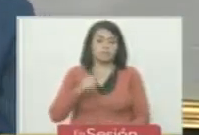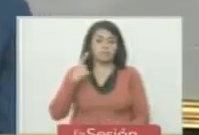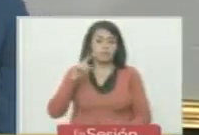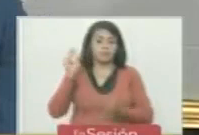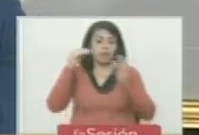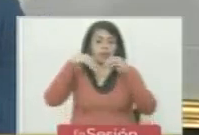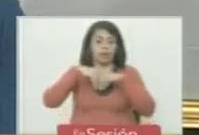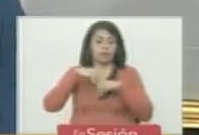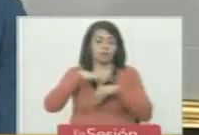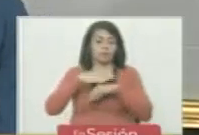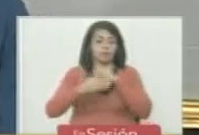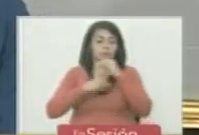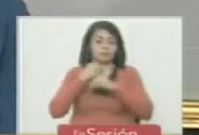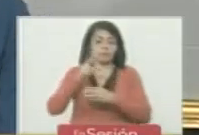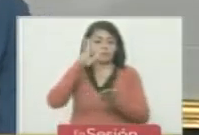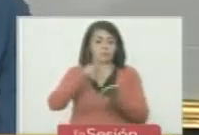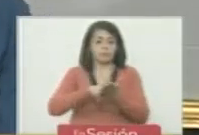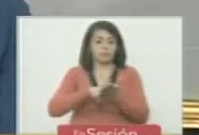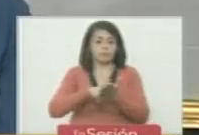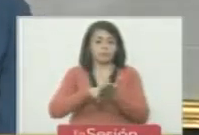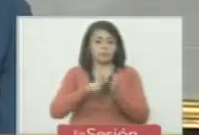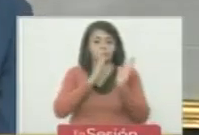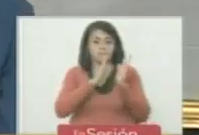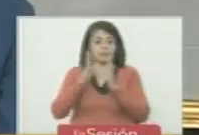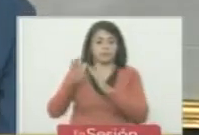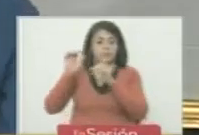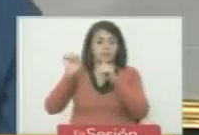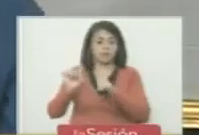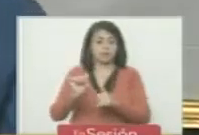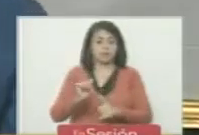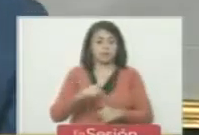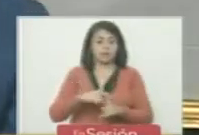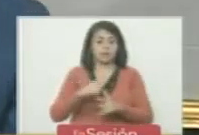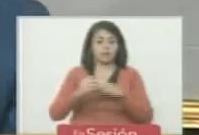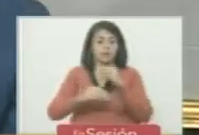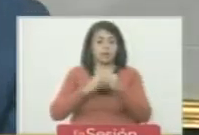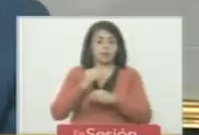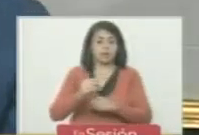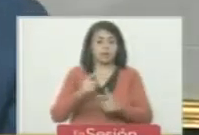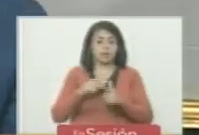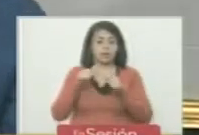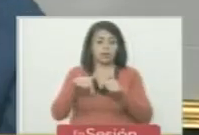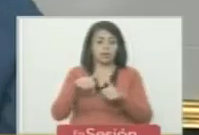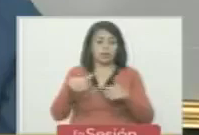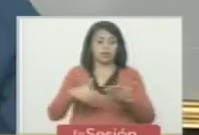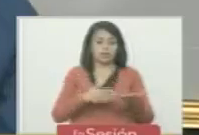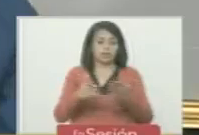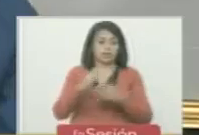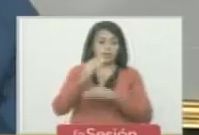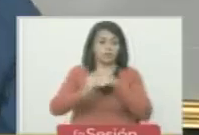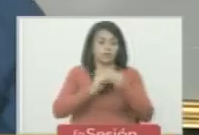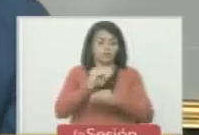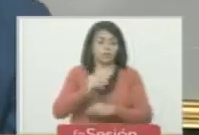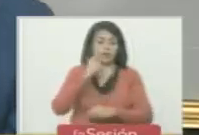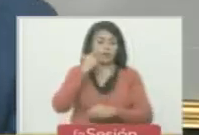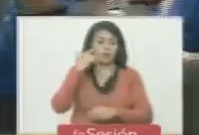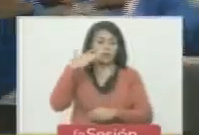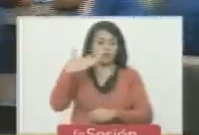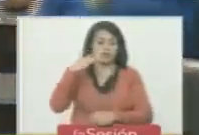de acuerdo con aprobar el orden del día propuesto para hoy, si van a manifestarlo con la señal de